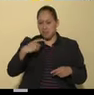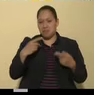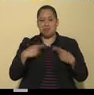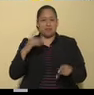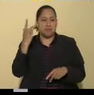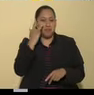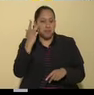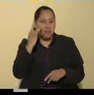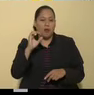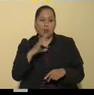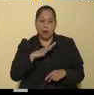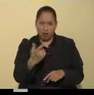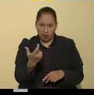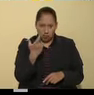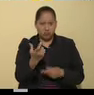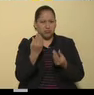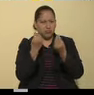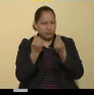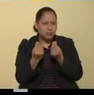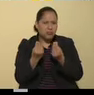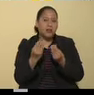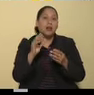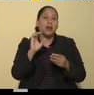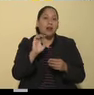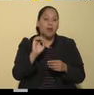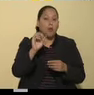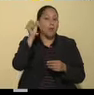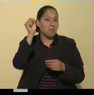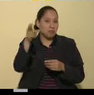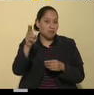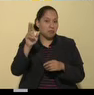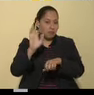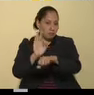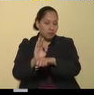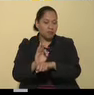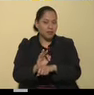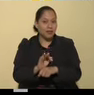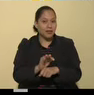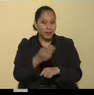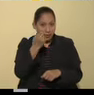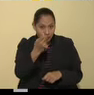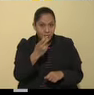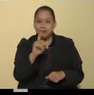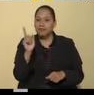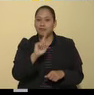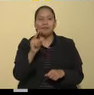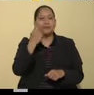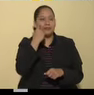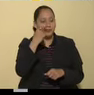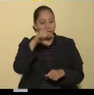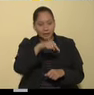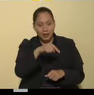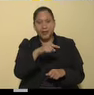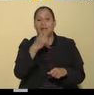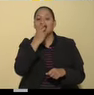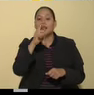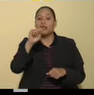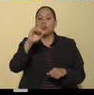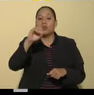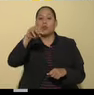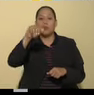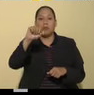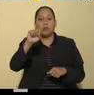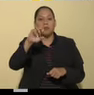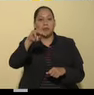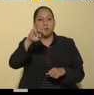tenía ingresos altos, si no eran que eran privilegiados. Pero ¿qué creen? Aquí nos recuerda que Tomás Mejía,